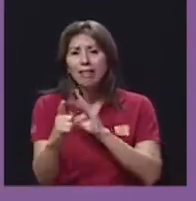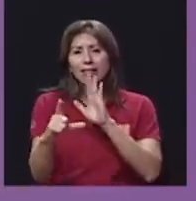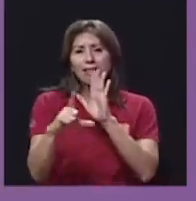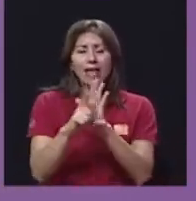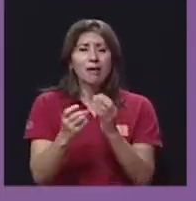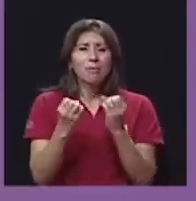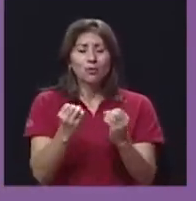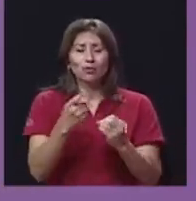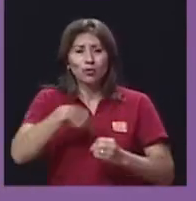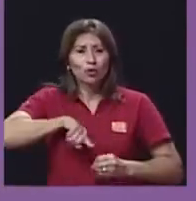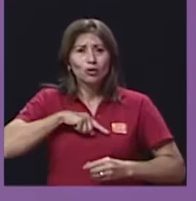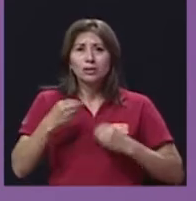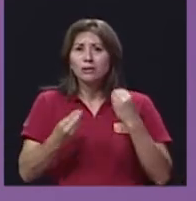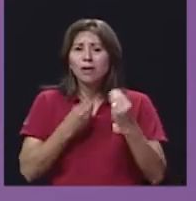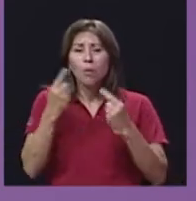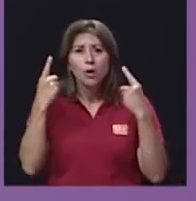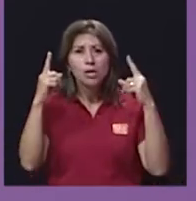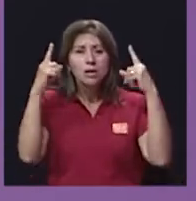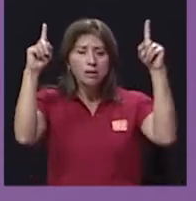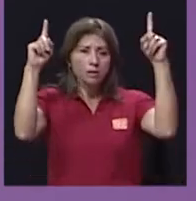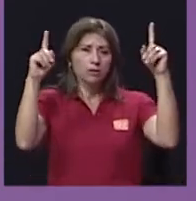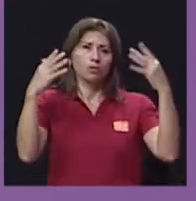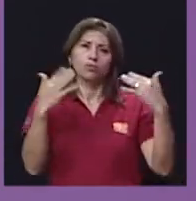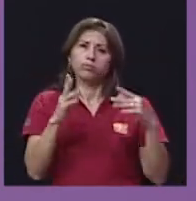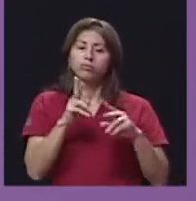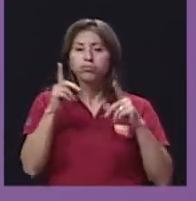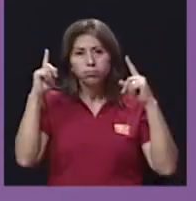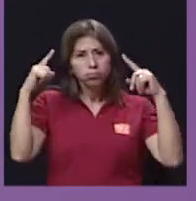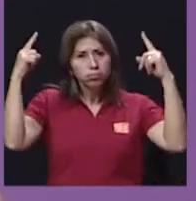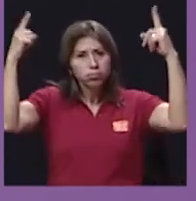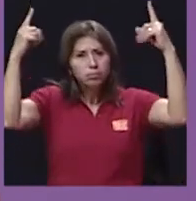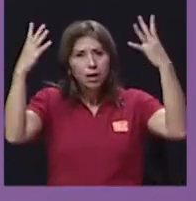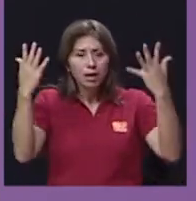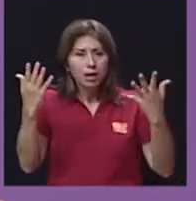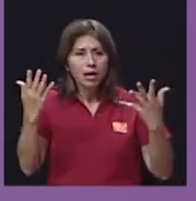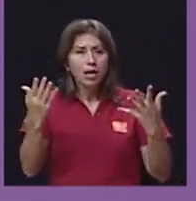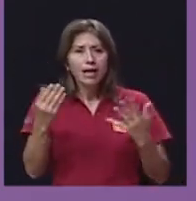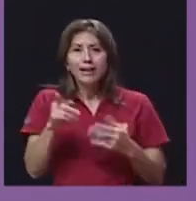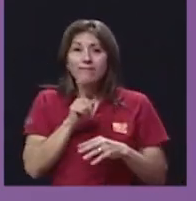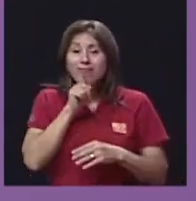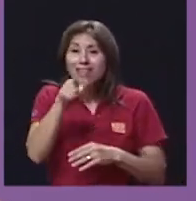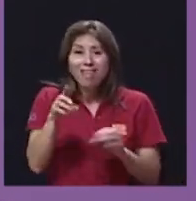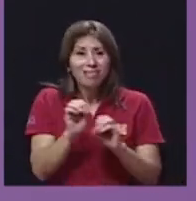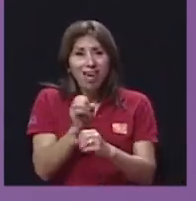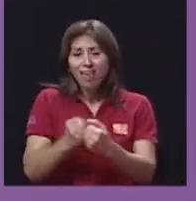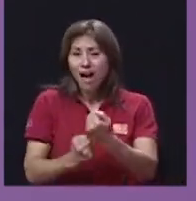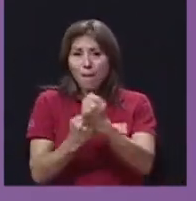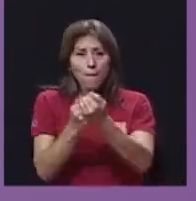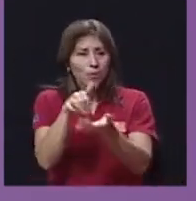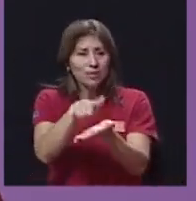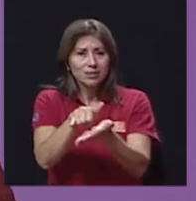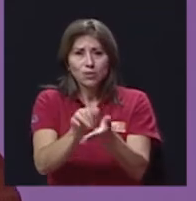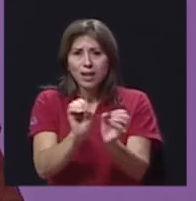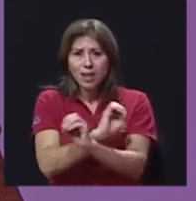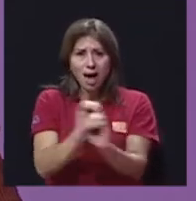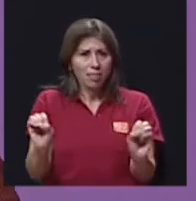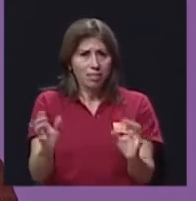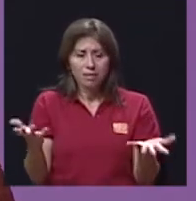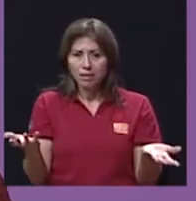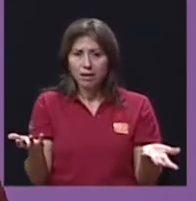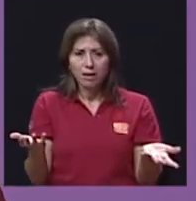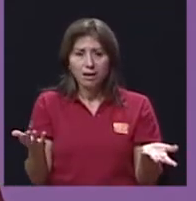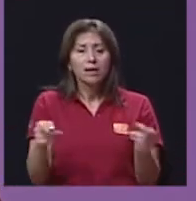somos heroínas quienes lo hacemos hay que ver hay que verlo así verdad no nada está hecho para apoyar eso nada absolutamente nada